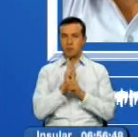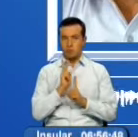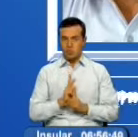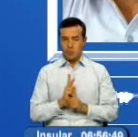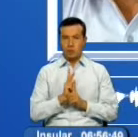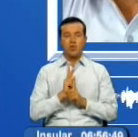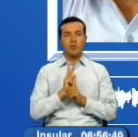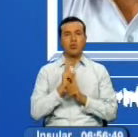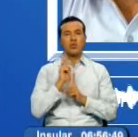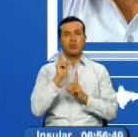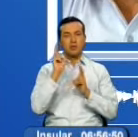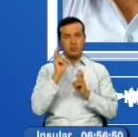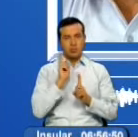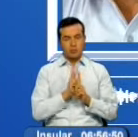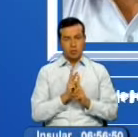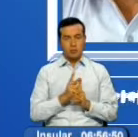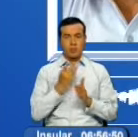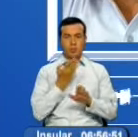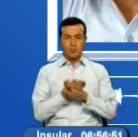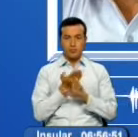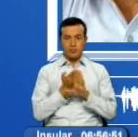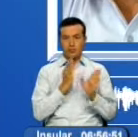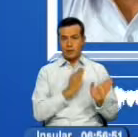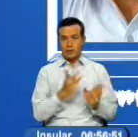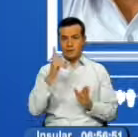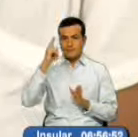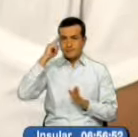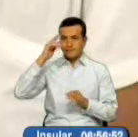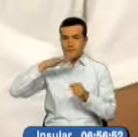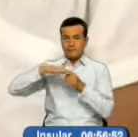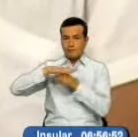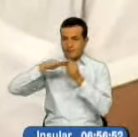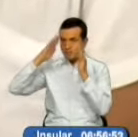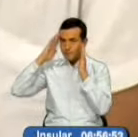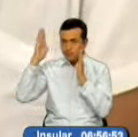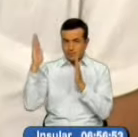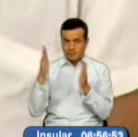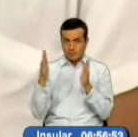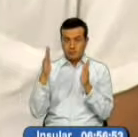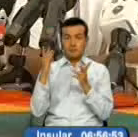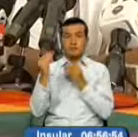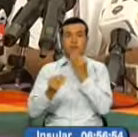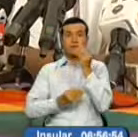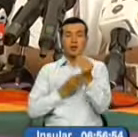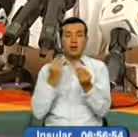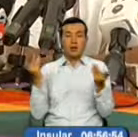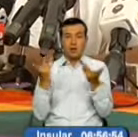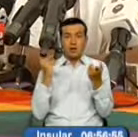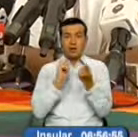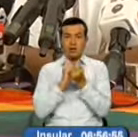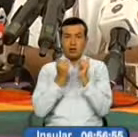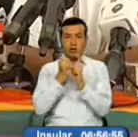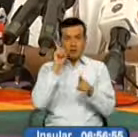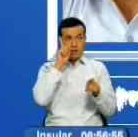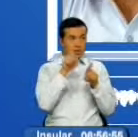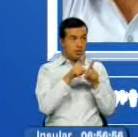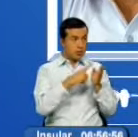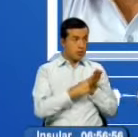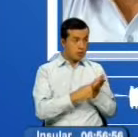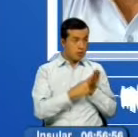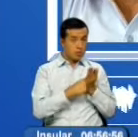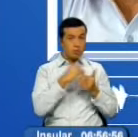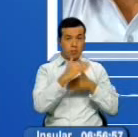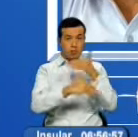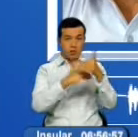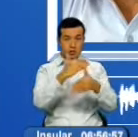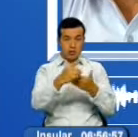Nosotros estamos planteando una política de Estado. Indicó que para mantener el encuentro efectuarán un consenso interno. Un